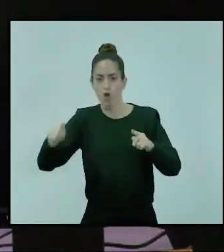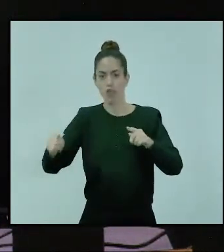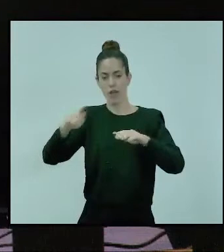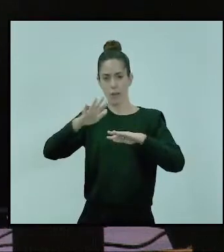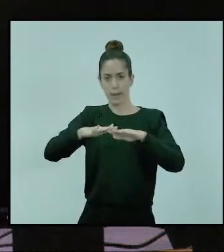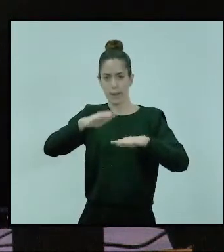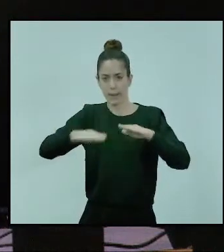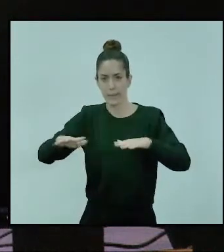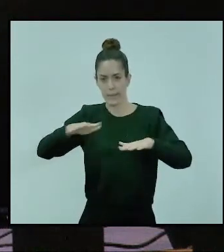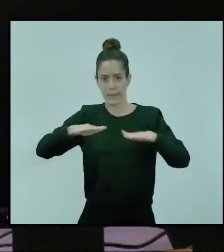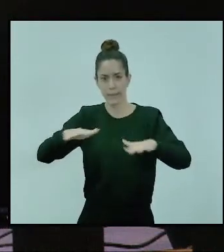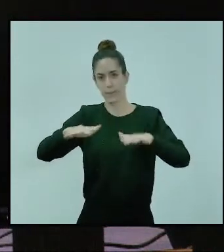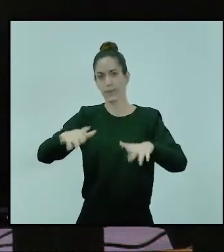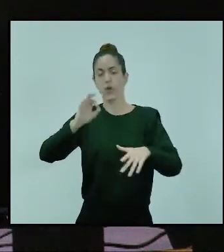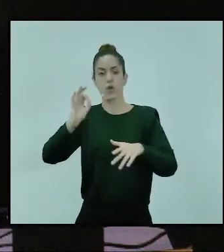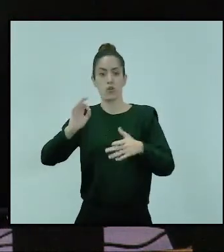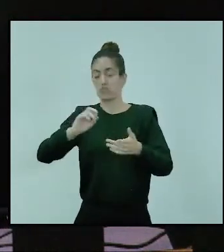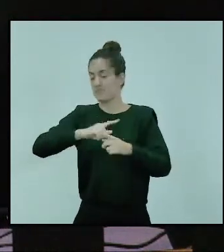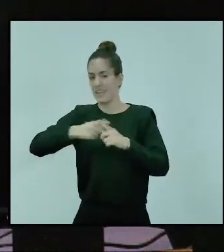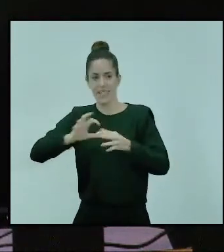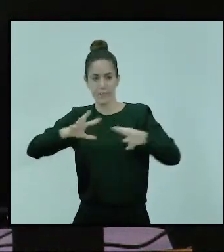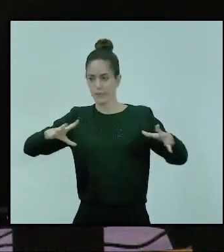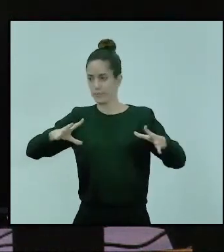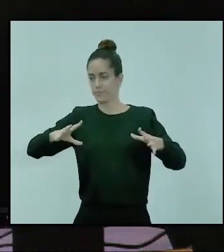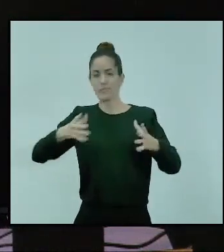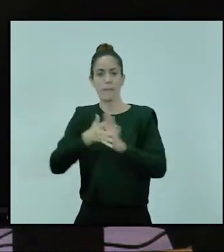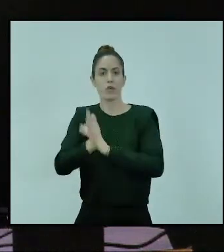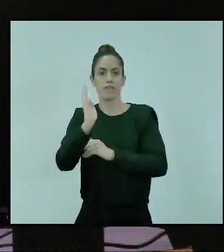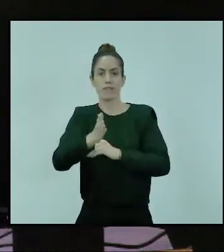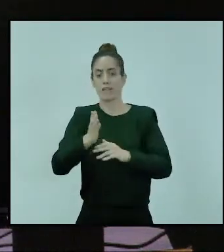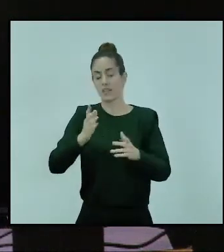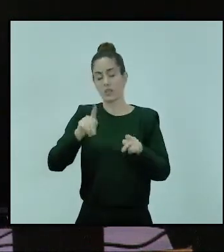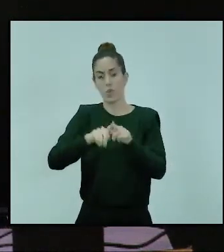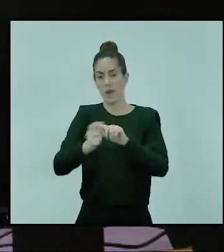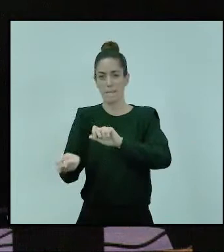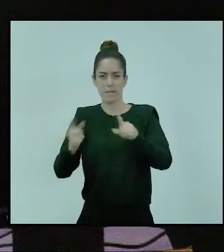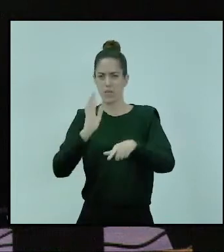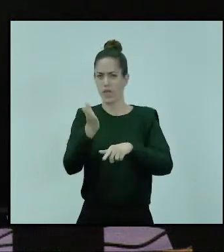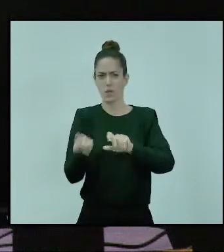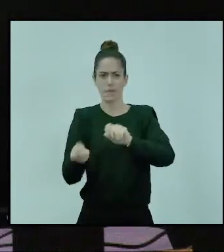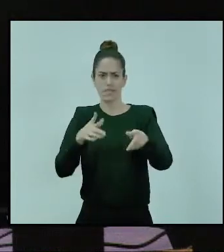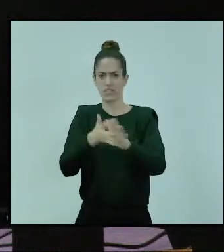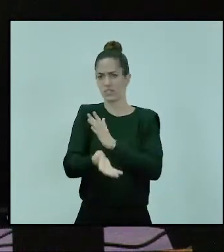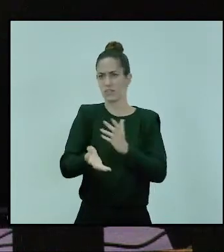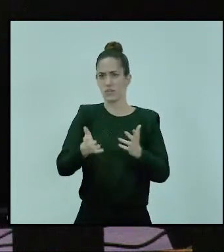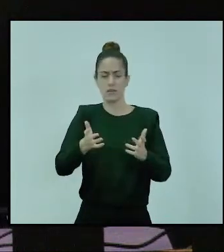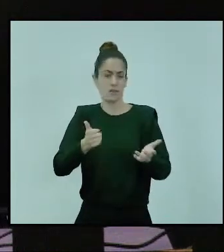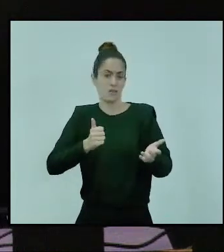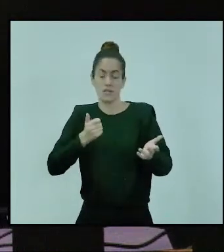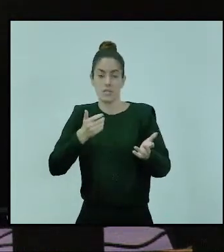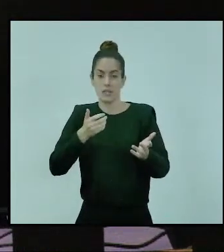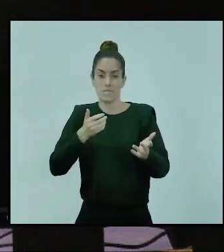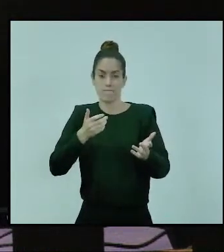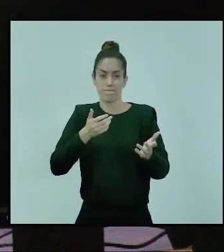vibración del terreno, ni siquiera la magnitud. Pero el daño fue tremendamente parecido, no solamente entre estas dos iglesias,